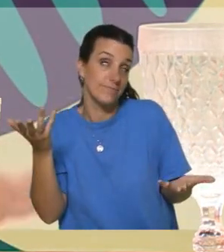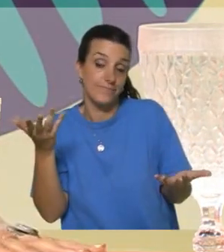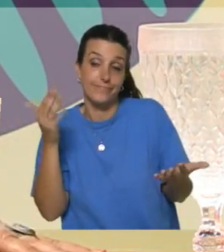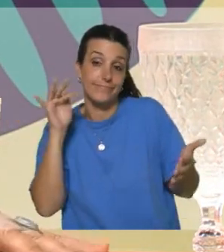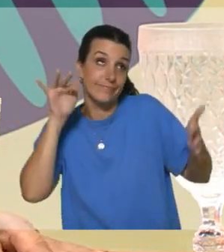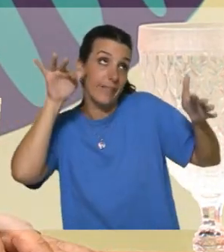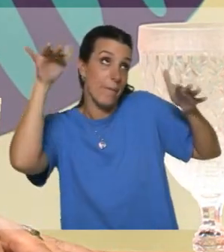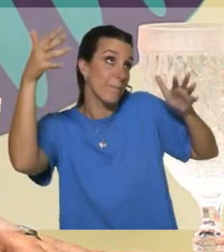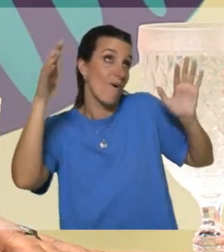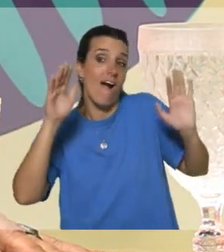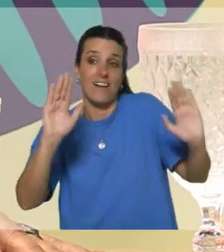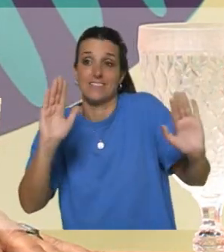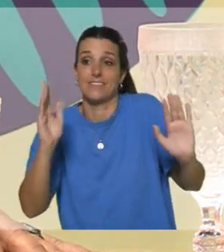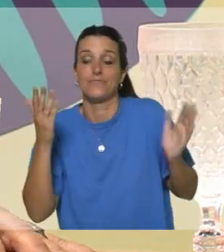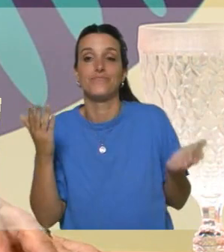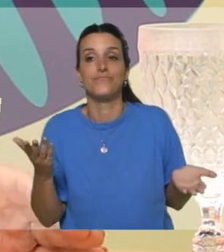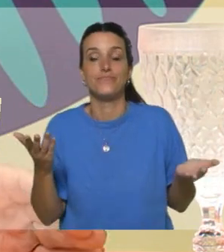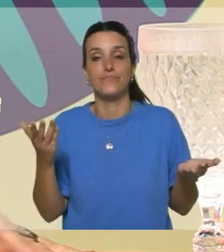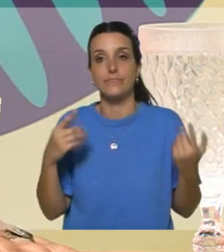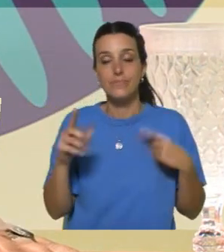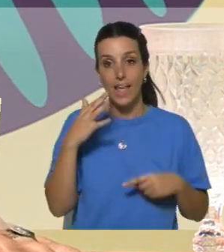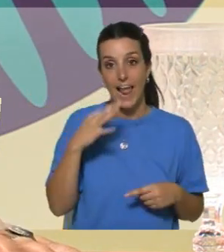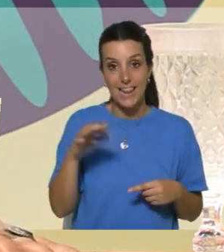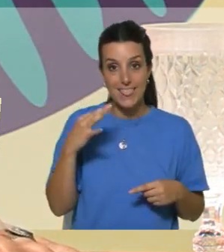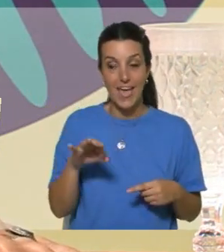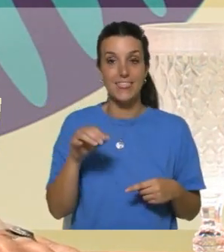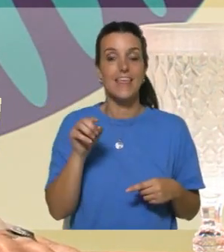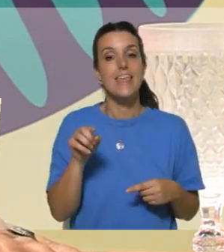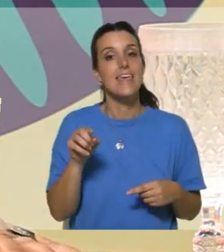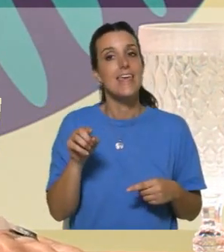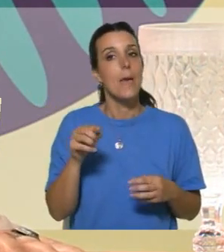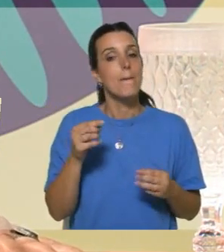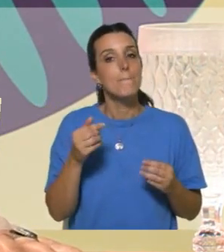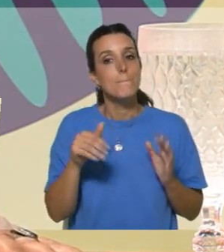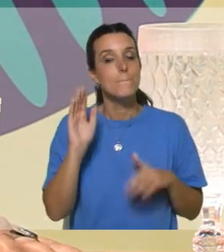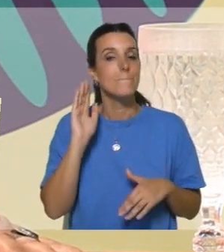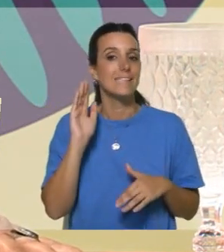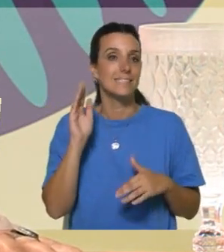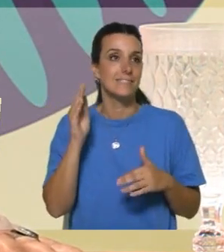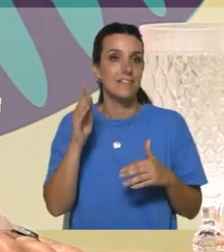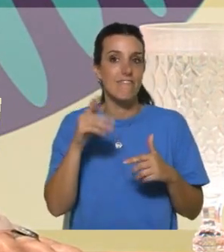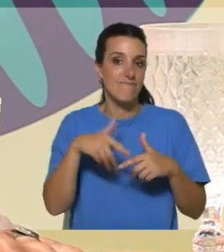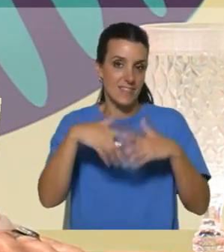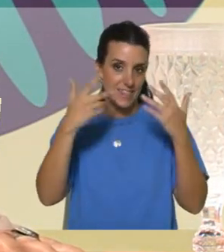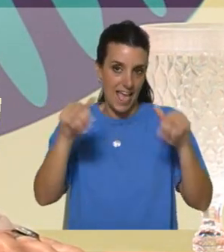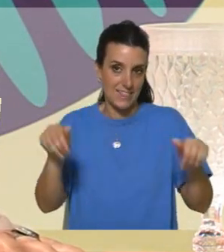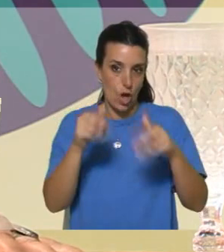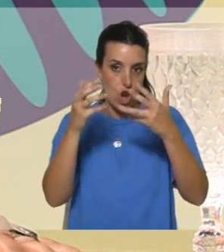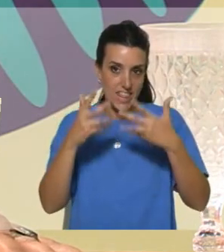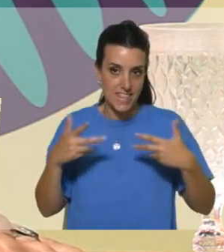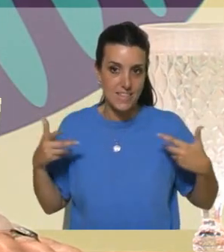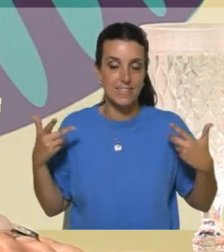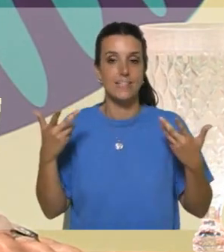No, totalmente. Sí. Bueno, en realidad es uno más de tantos espectáculos que ha hecho y que está haciendo y